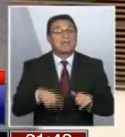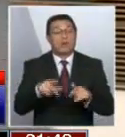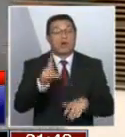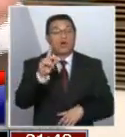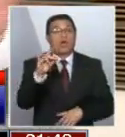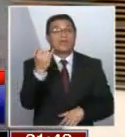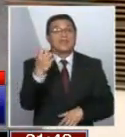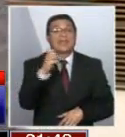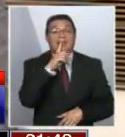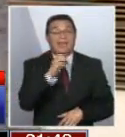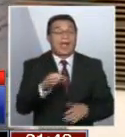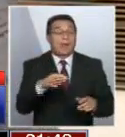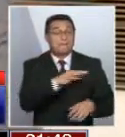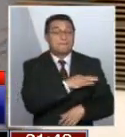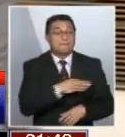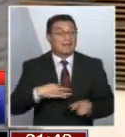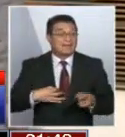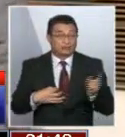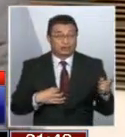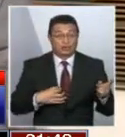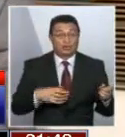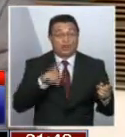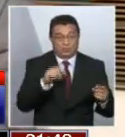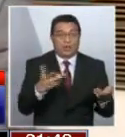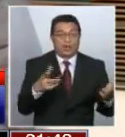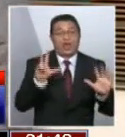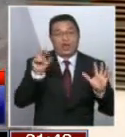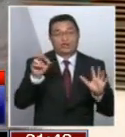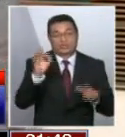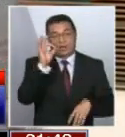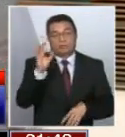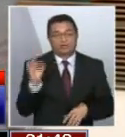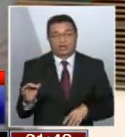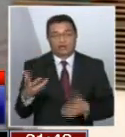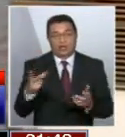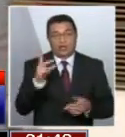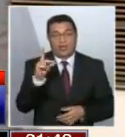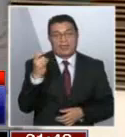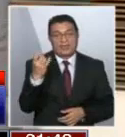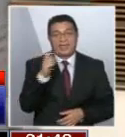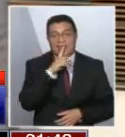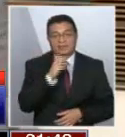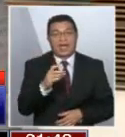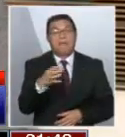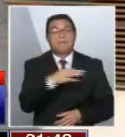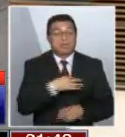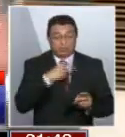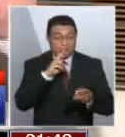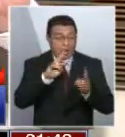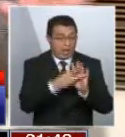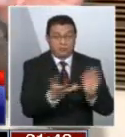dieta que los ministros, decir que van a tener el 80% de la dieta de los ministros. Yo prefiero